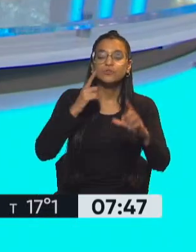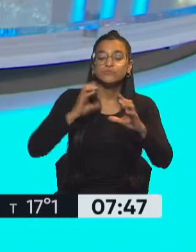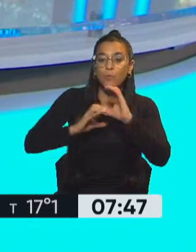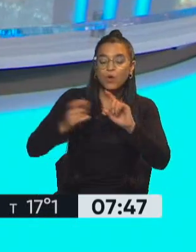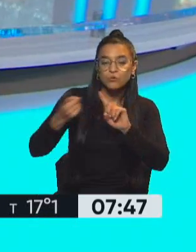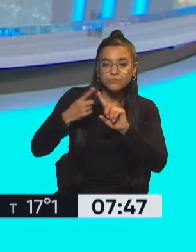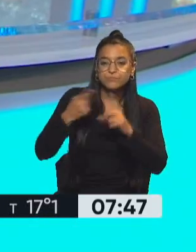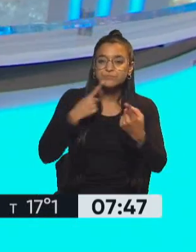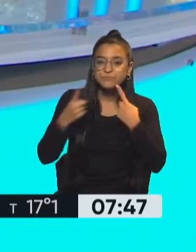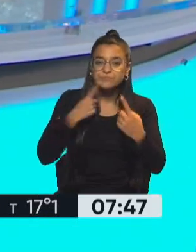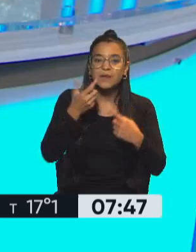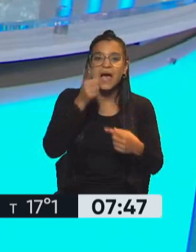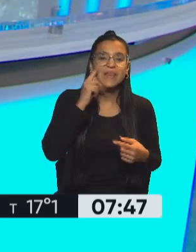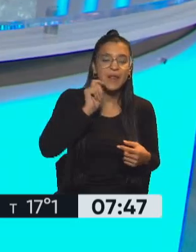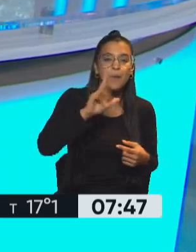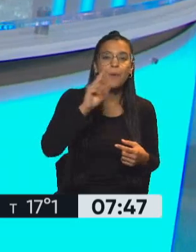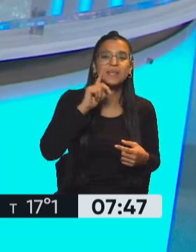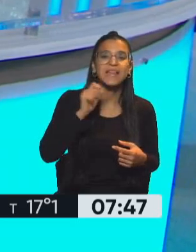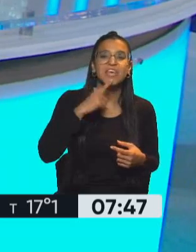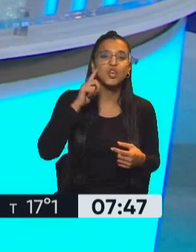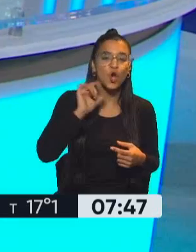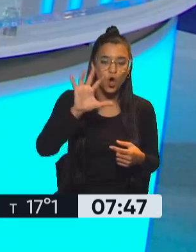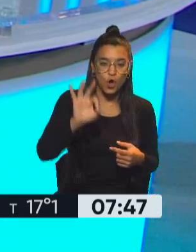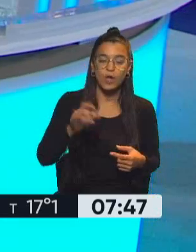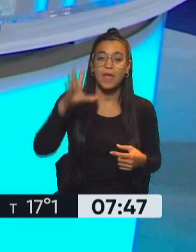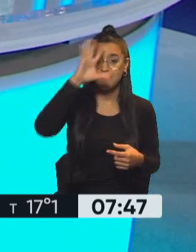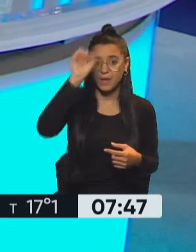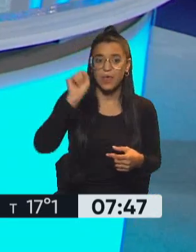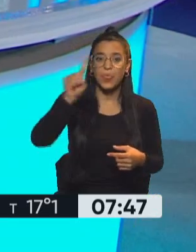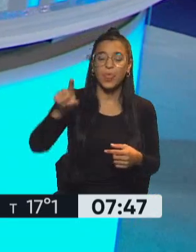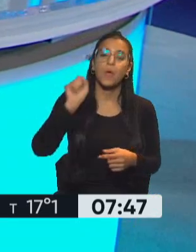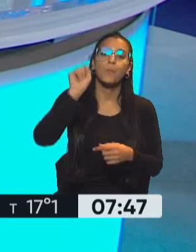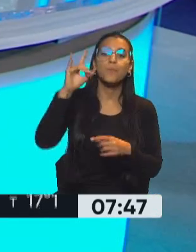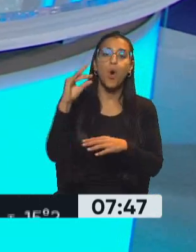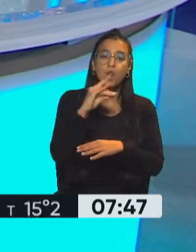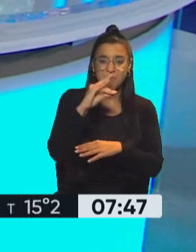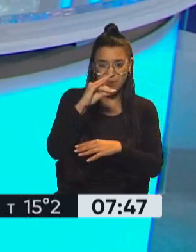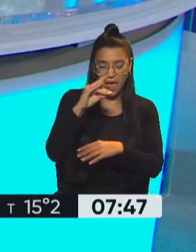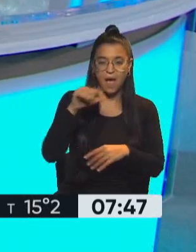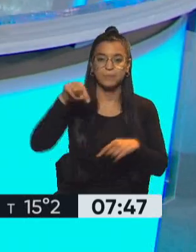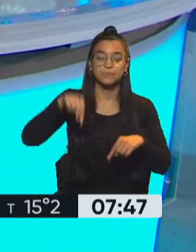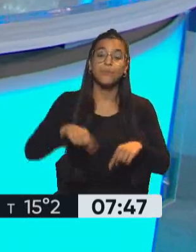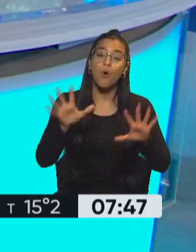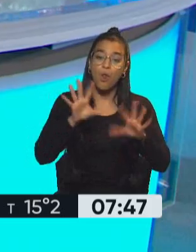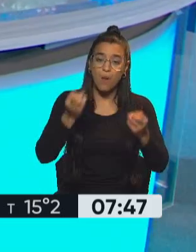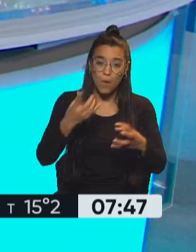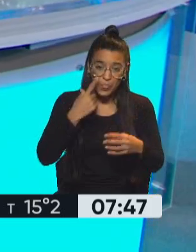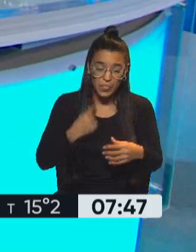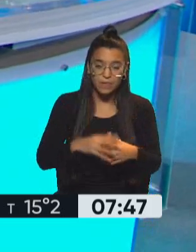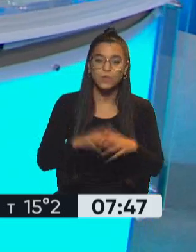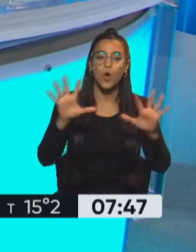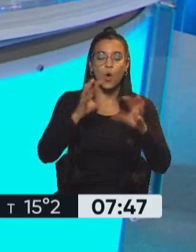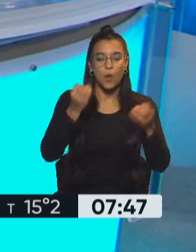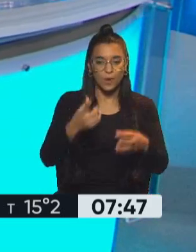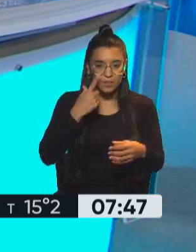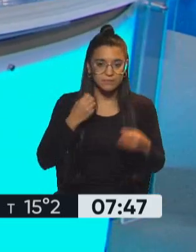comunicación para entrevistar a Ariel Basteiro, es el embajador argentino ante el Estado Plurinacional de Bolivia. ¿Qué tal, Basteiro? Muy buen día. Buenos días,